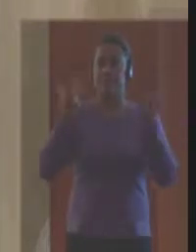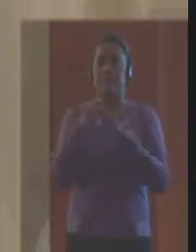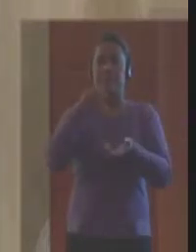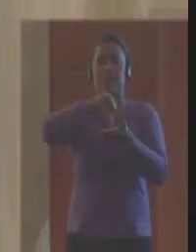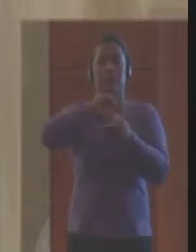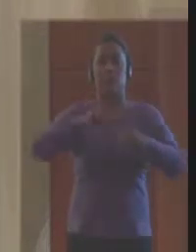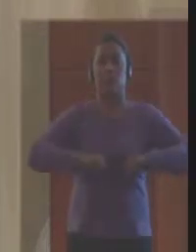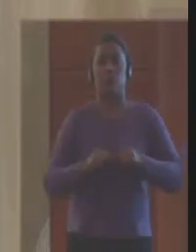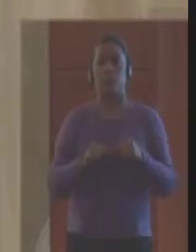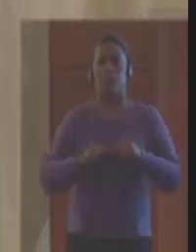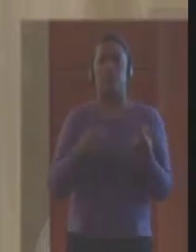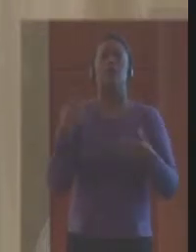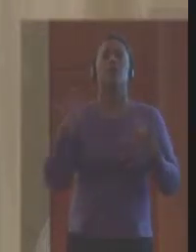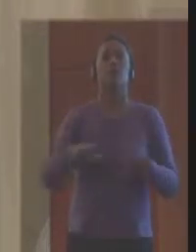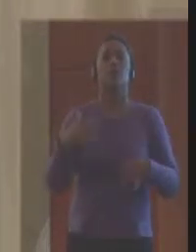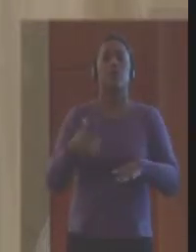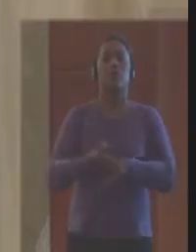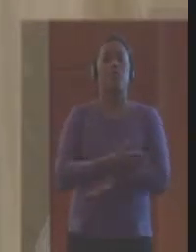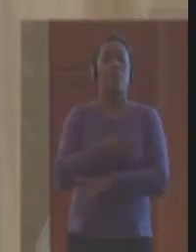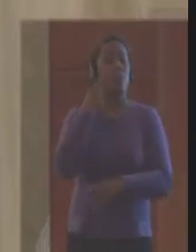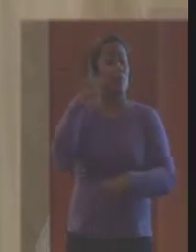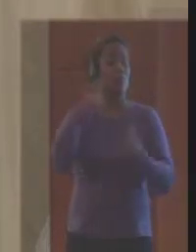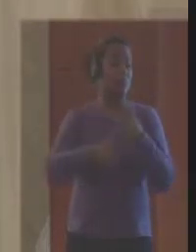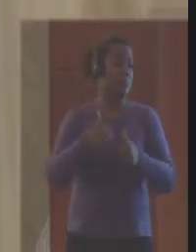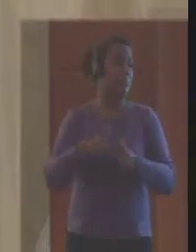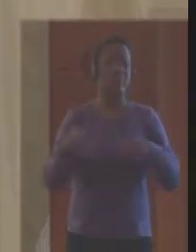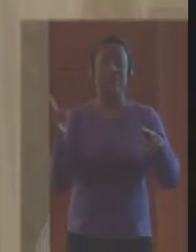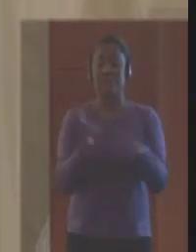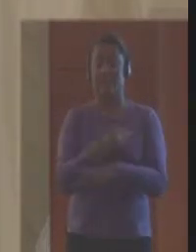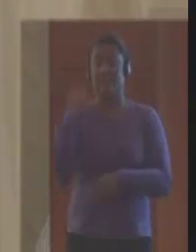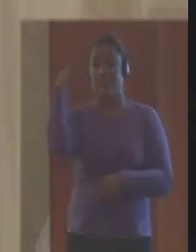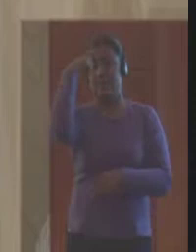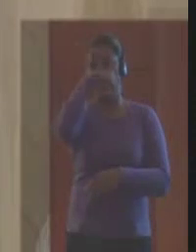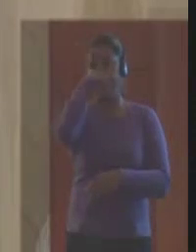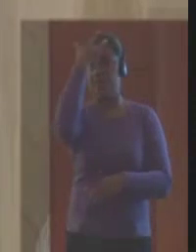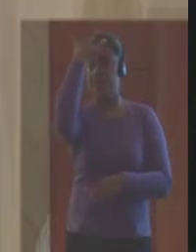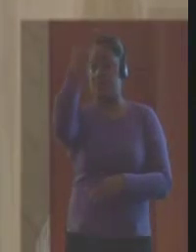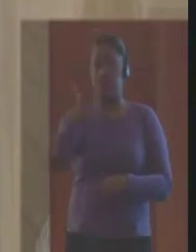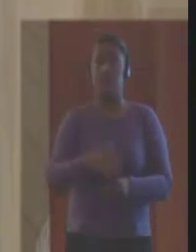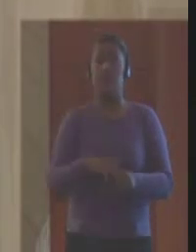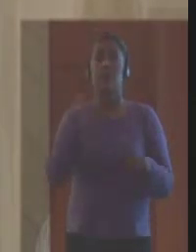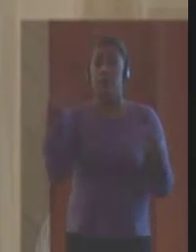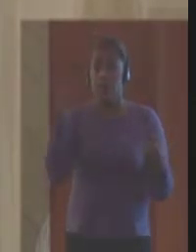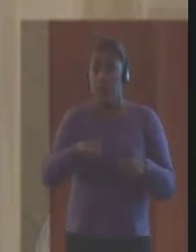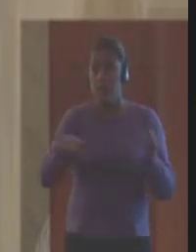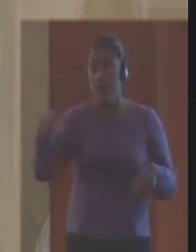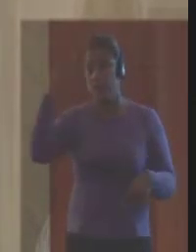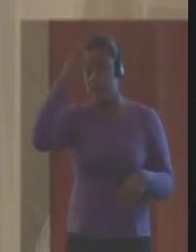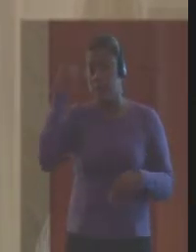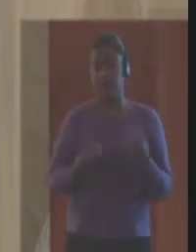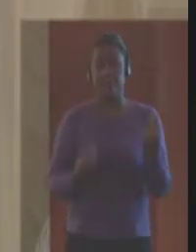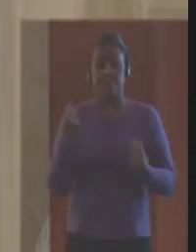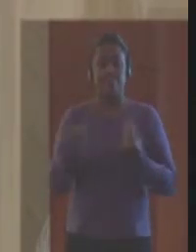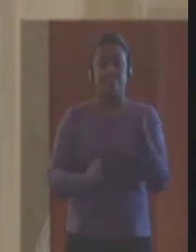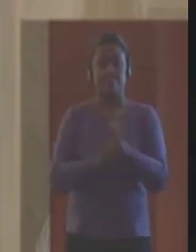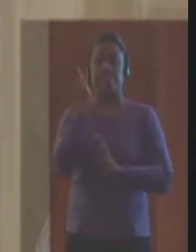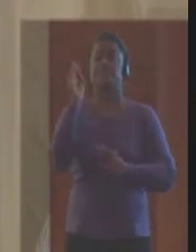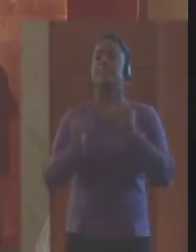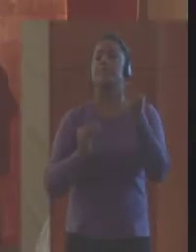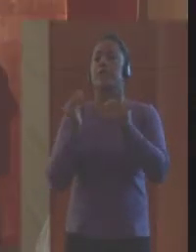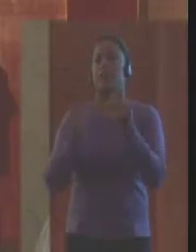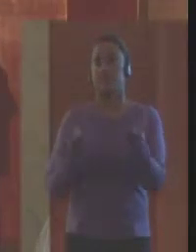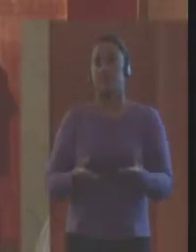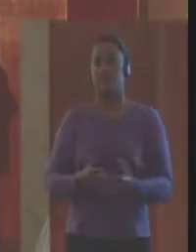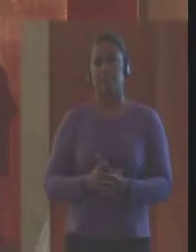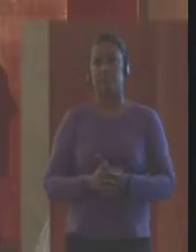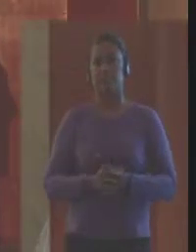Bogotá. Eso lleva a un desafío muy importante frente a las decisiones que se toman en los planes de desarrollo y en los planes de ordenamiento.